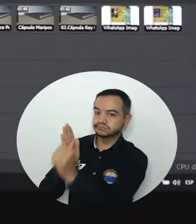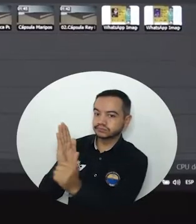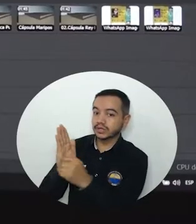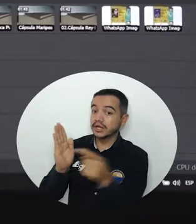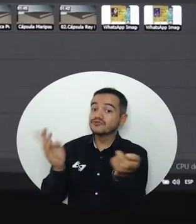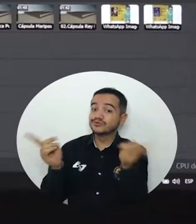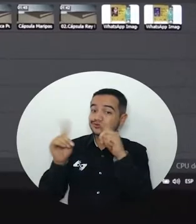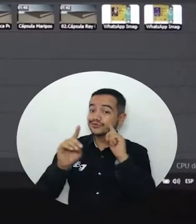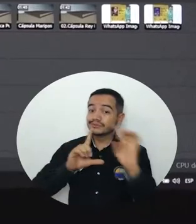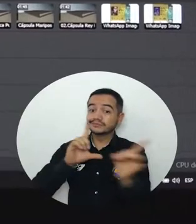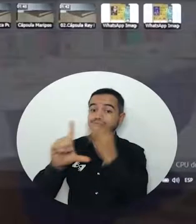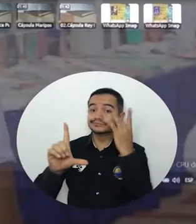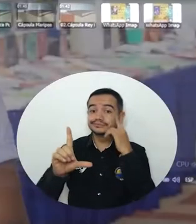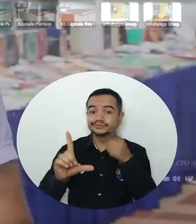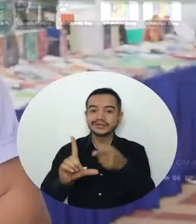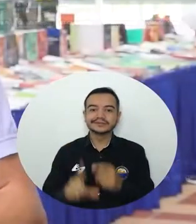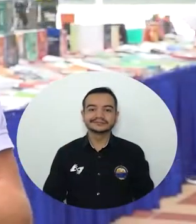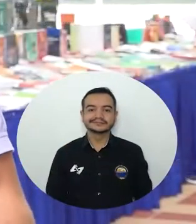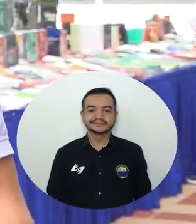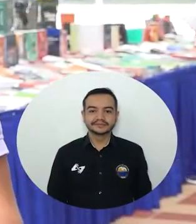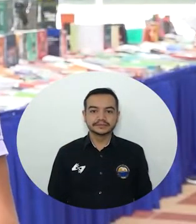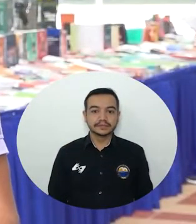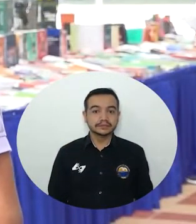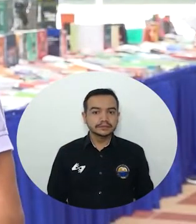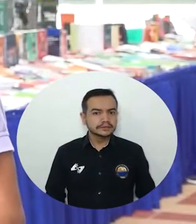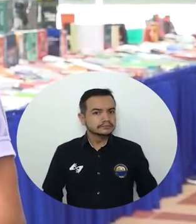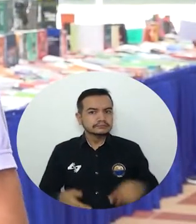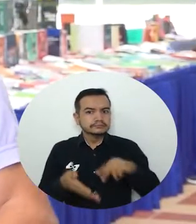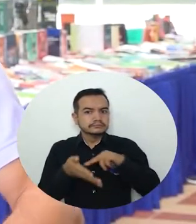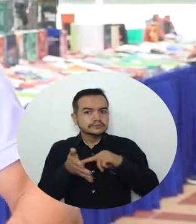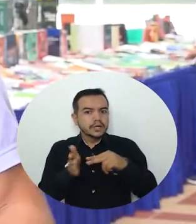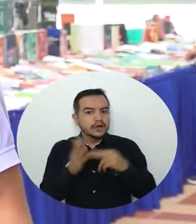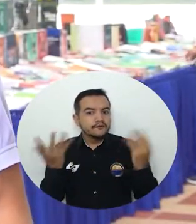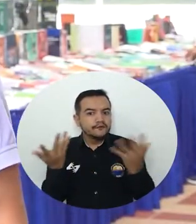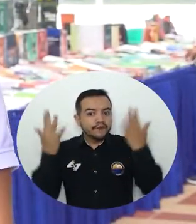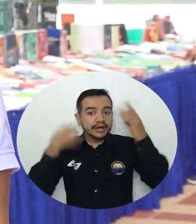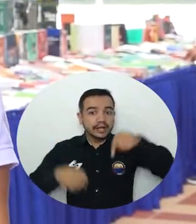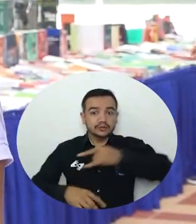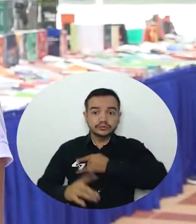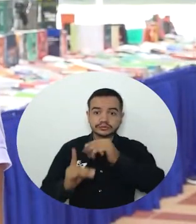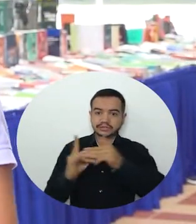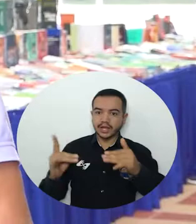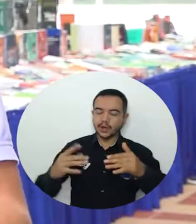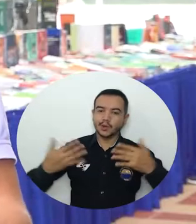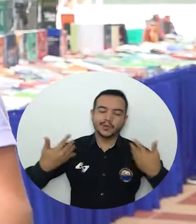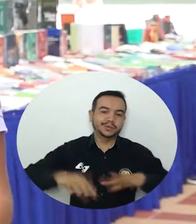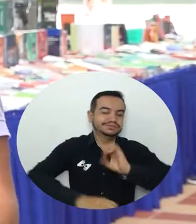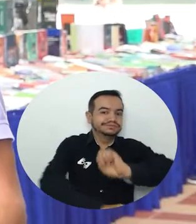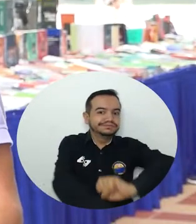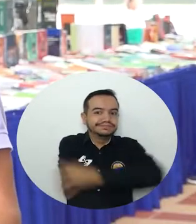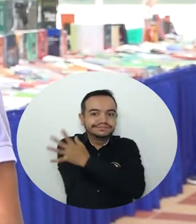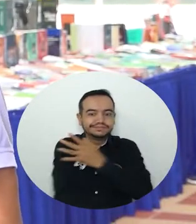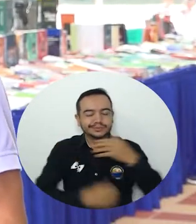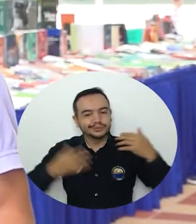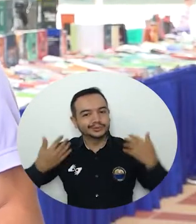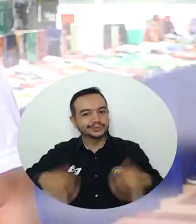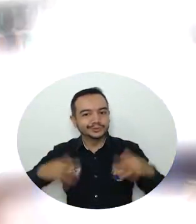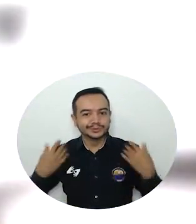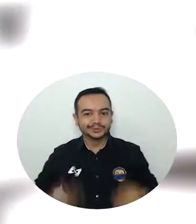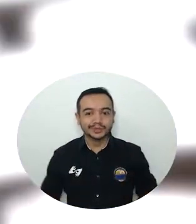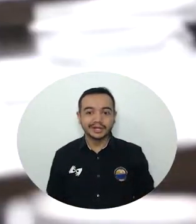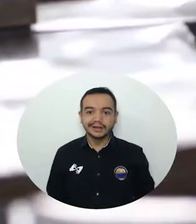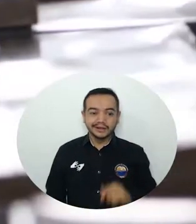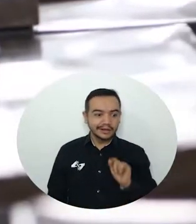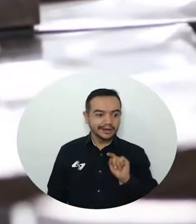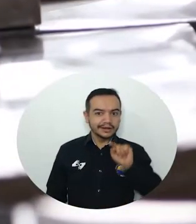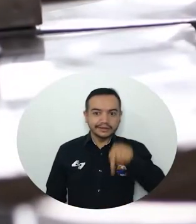campus con transmisiones virtuales. O sea, tener una feria en la universidad es magnífico, venir, encontrarse